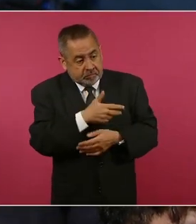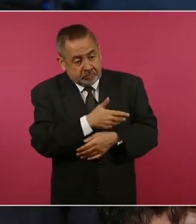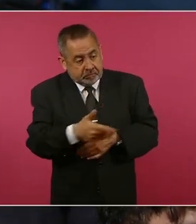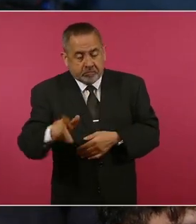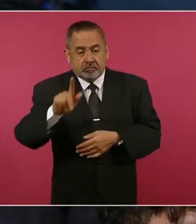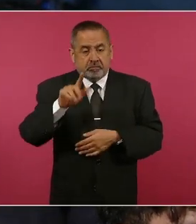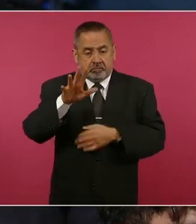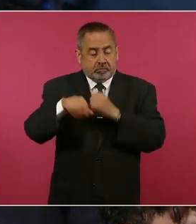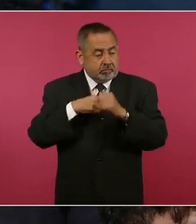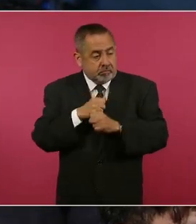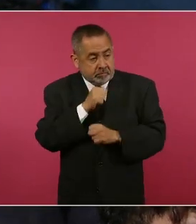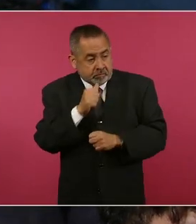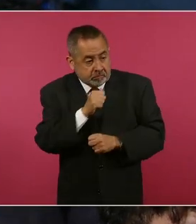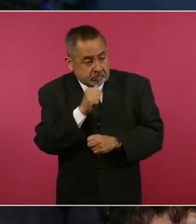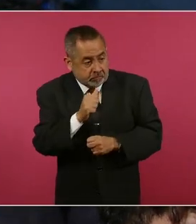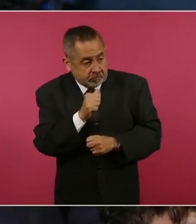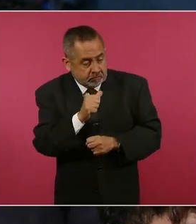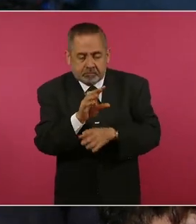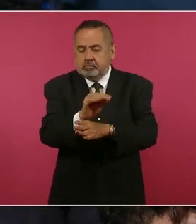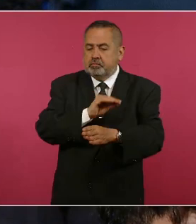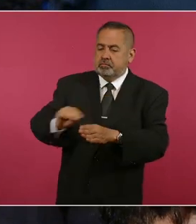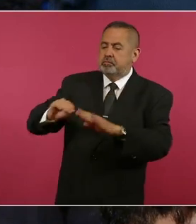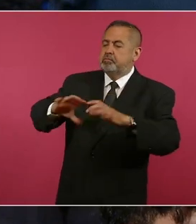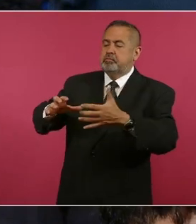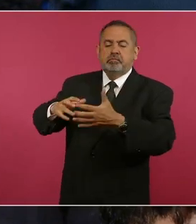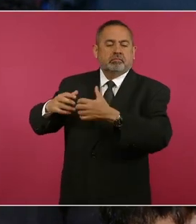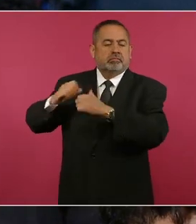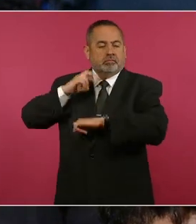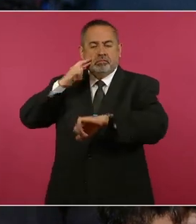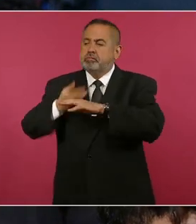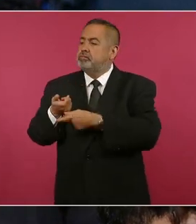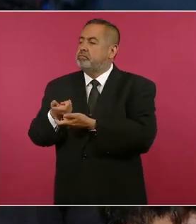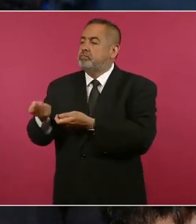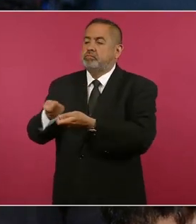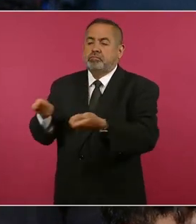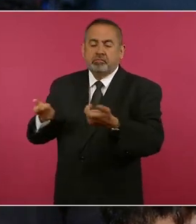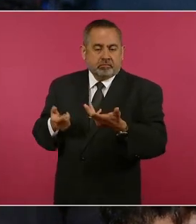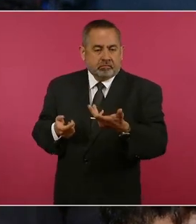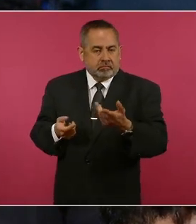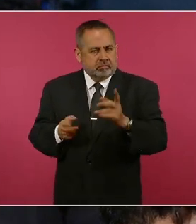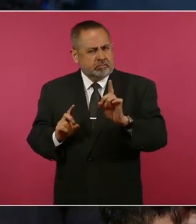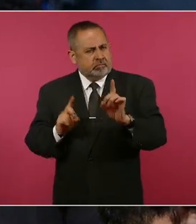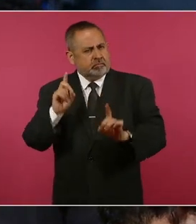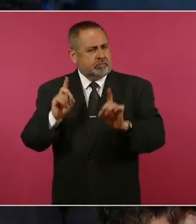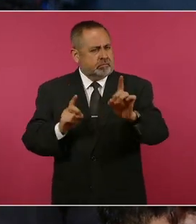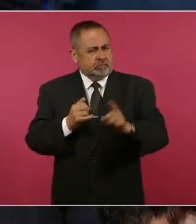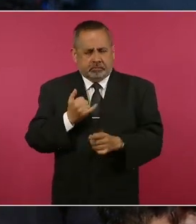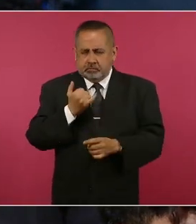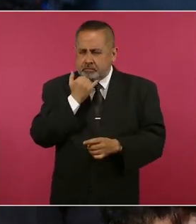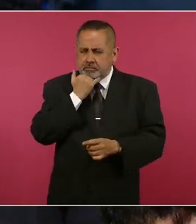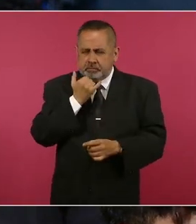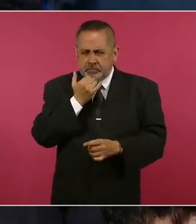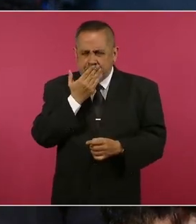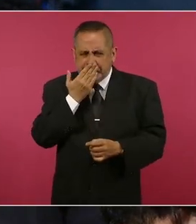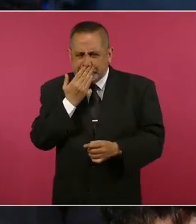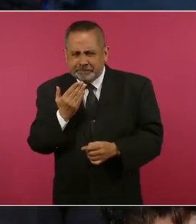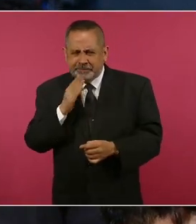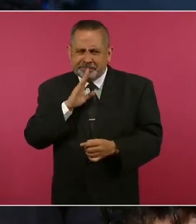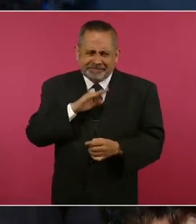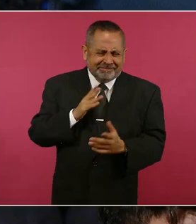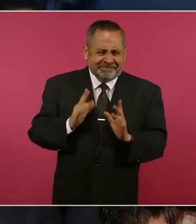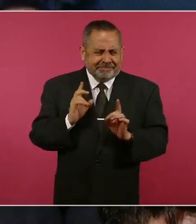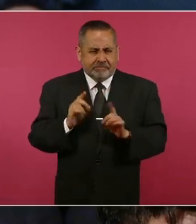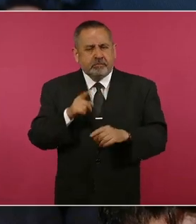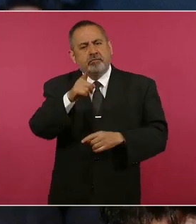años. Esto ha sembrado una duda. Pues usted nos había dicho de otra forma